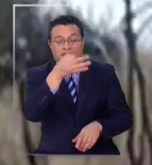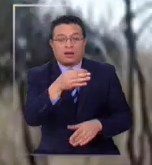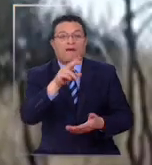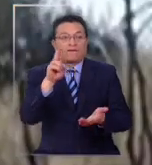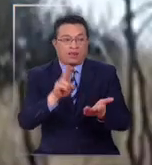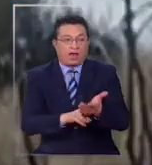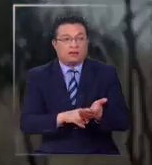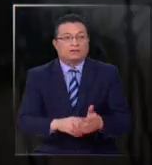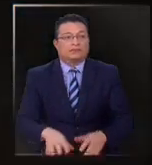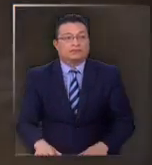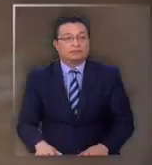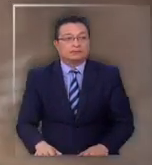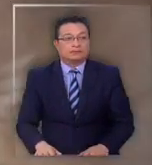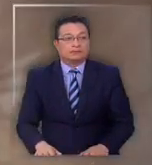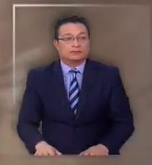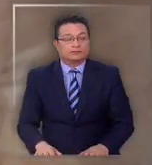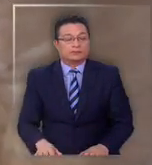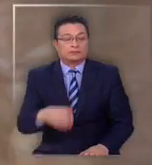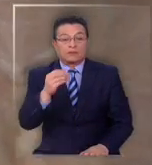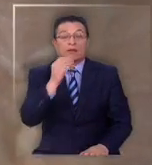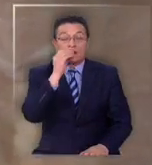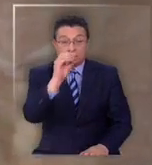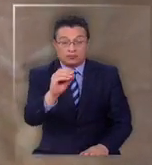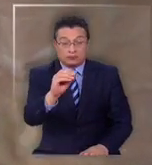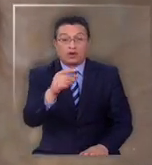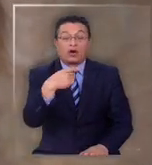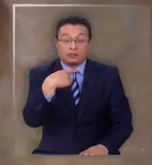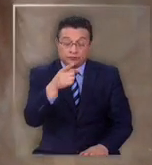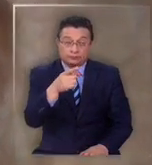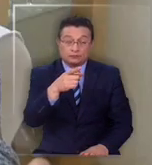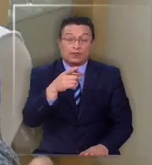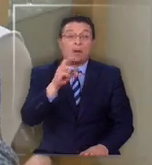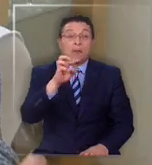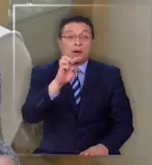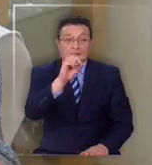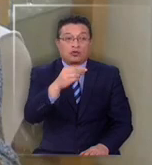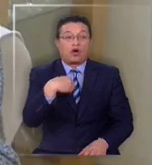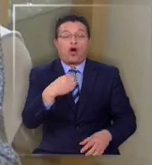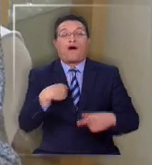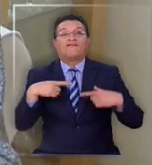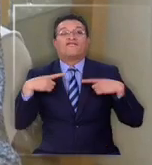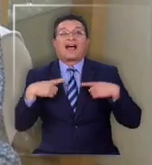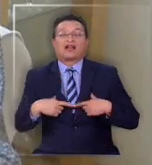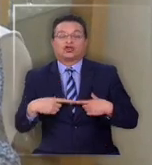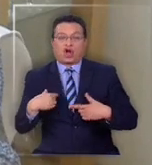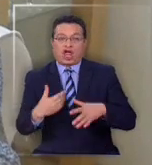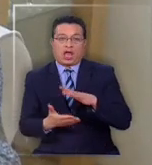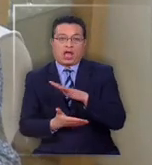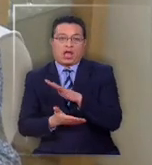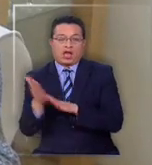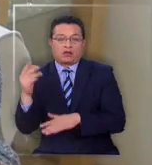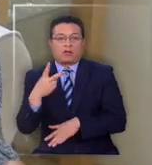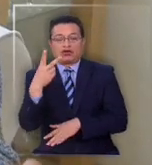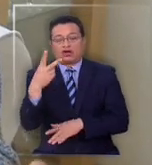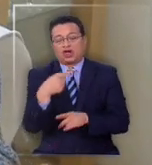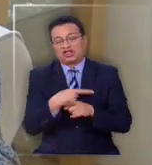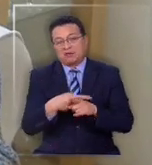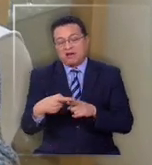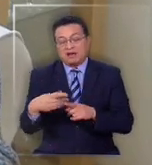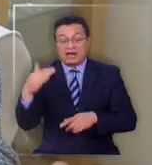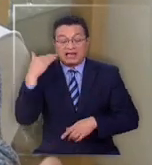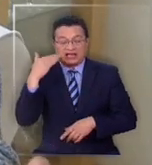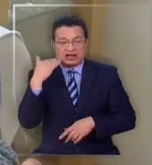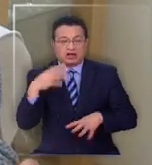verdad. Le dijo a Patricio que ellos iban a vacaciones por 2 semanas con